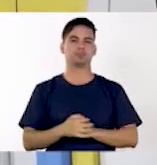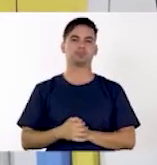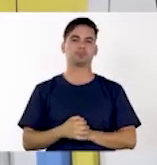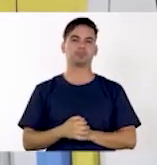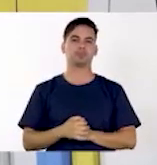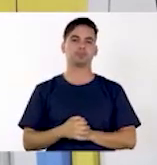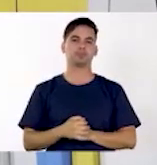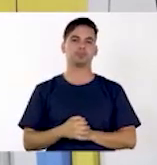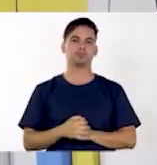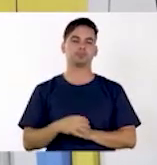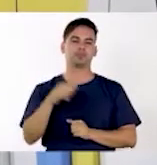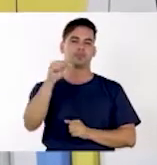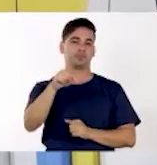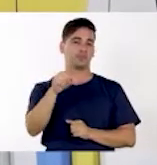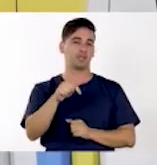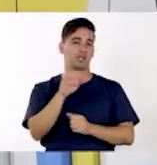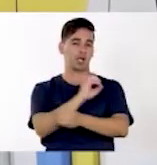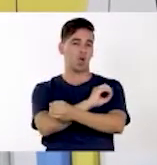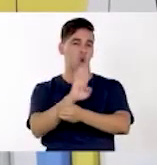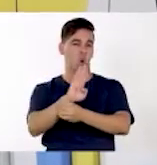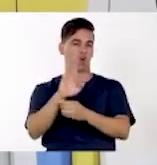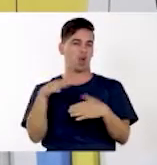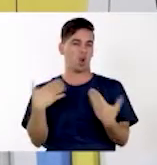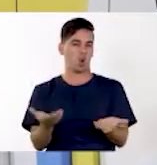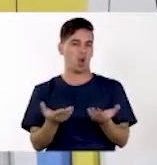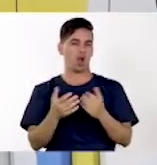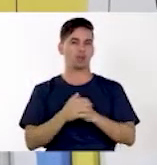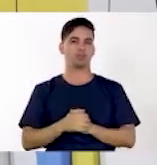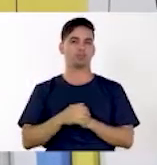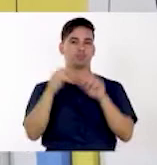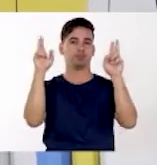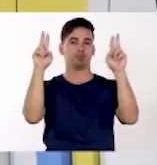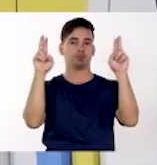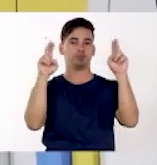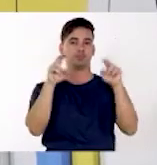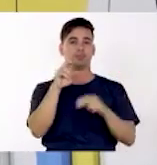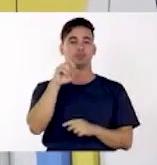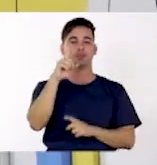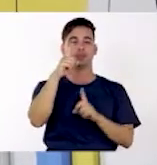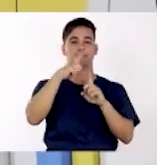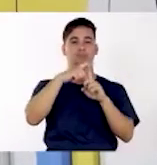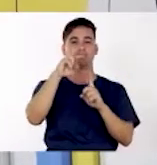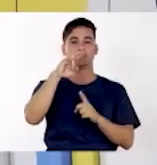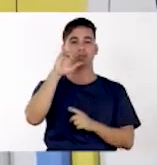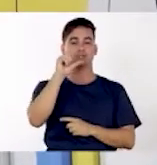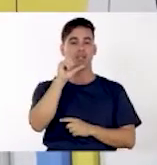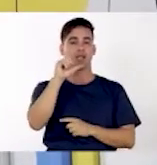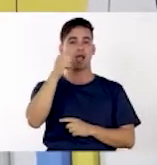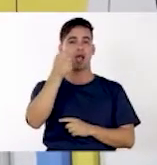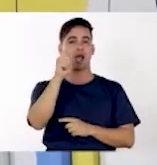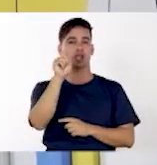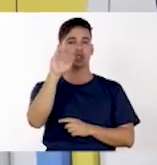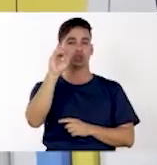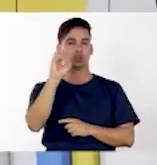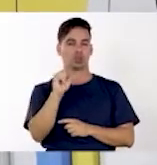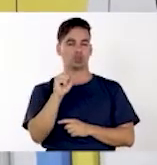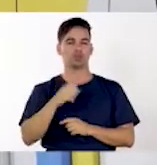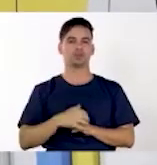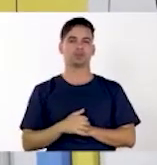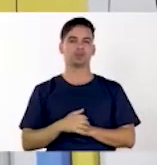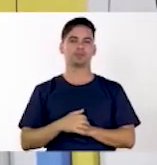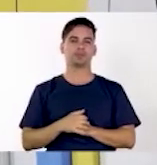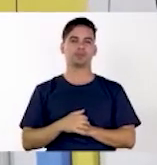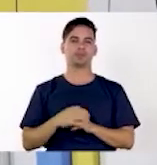En sexto por encuentro estamos con la obra teatral en tres actos, ¿de qué? De La Casa de